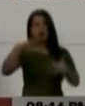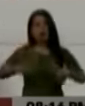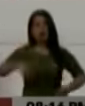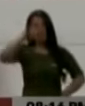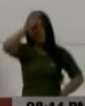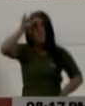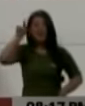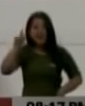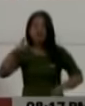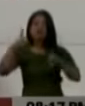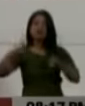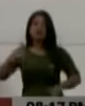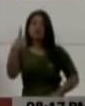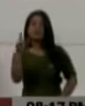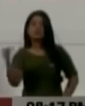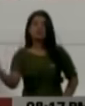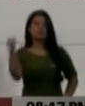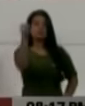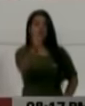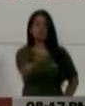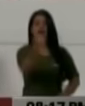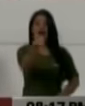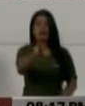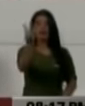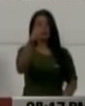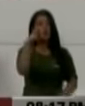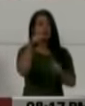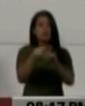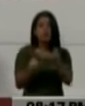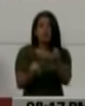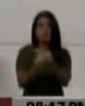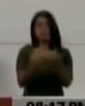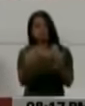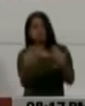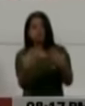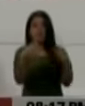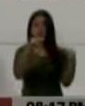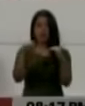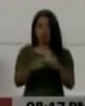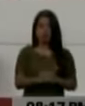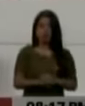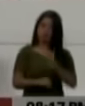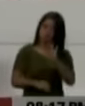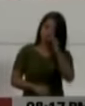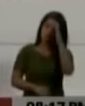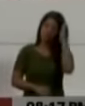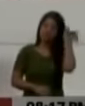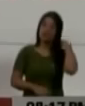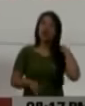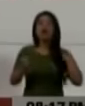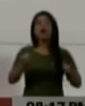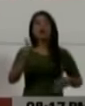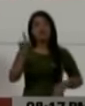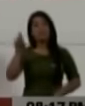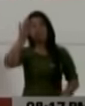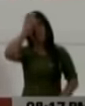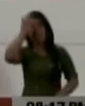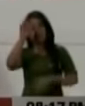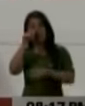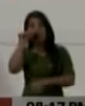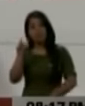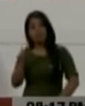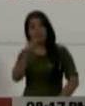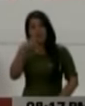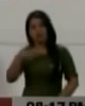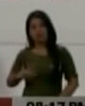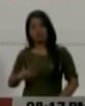del Papa Francisco. Bueno, el señor canciller del Vaticano, ese sí es el Vaticano,